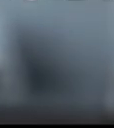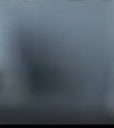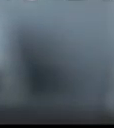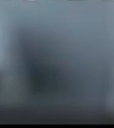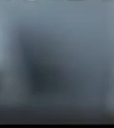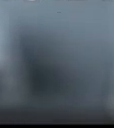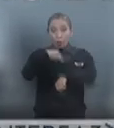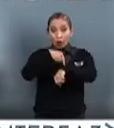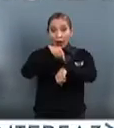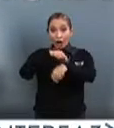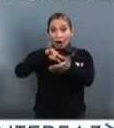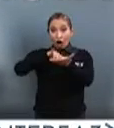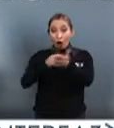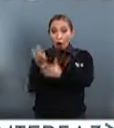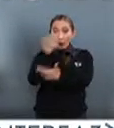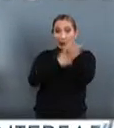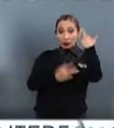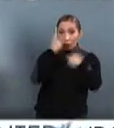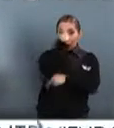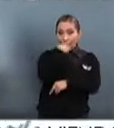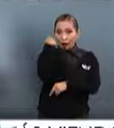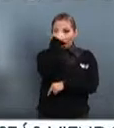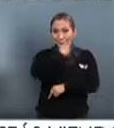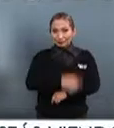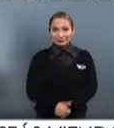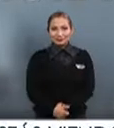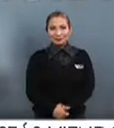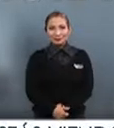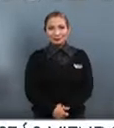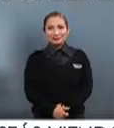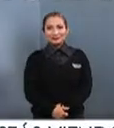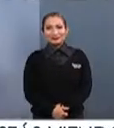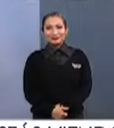Recuerda trazar tu reloj una hora.